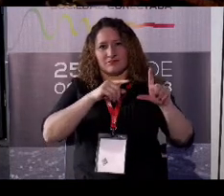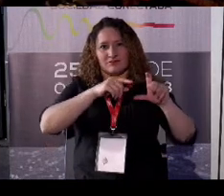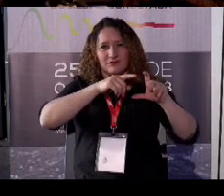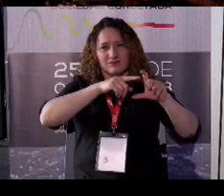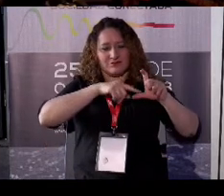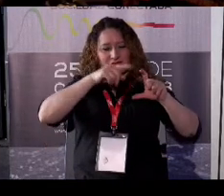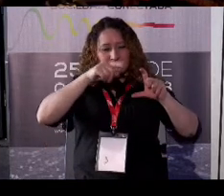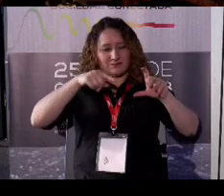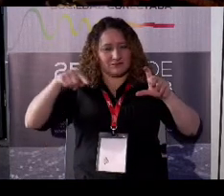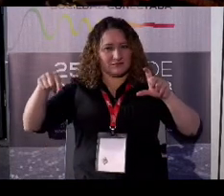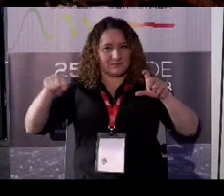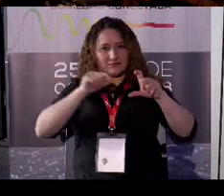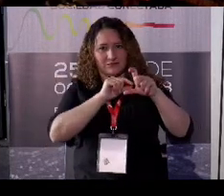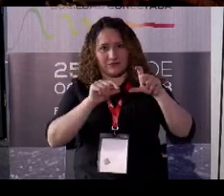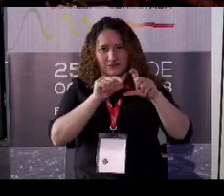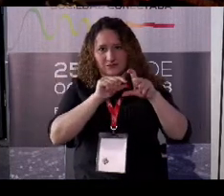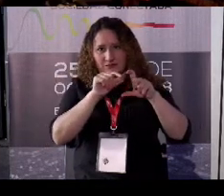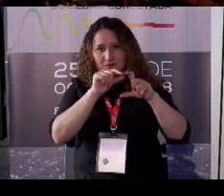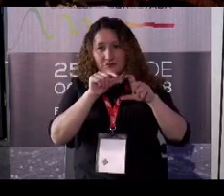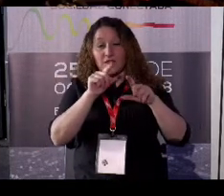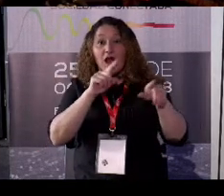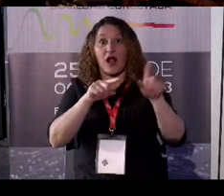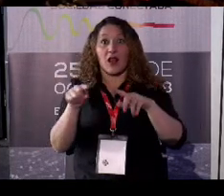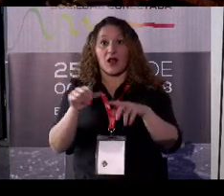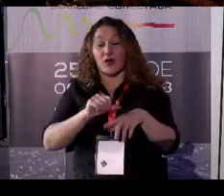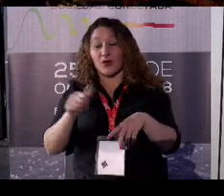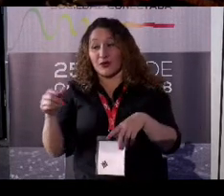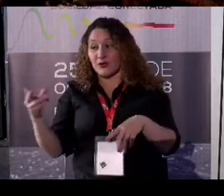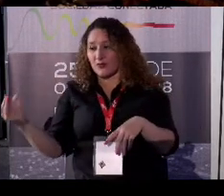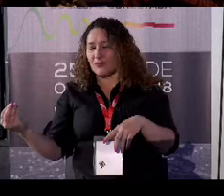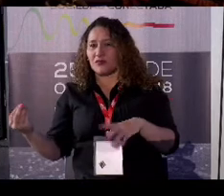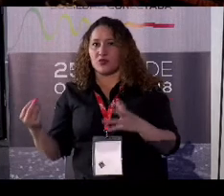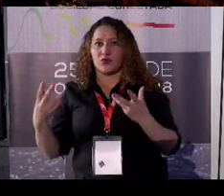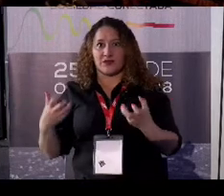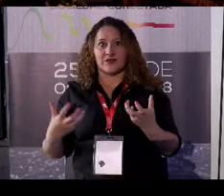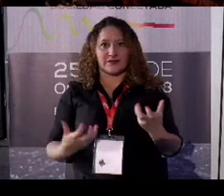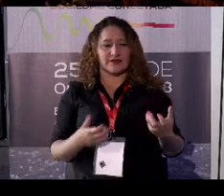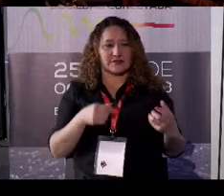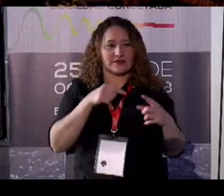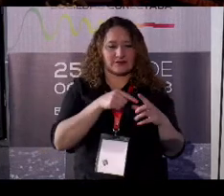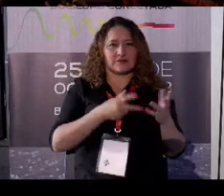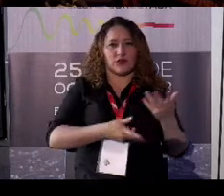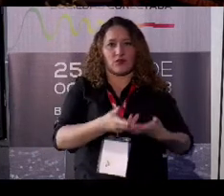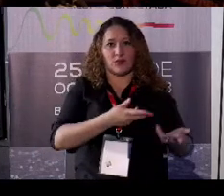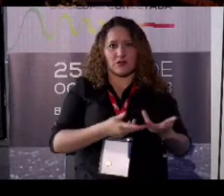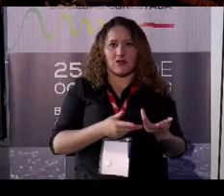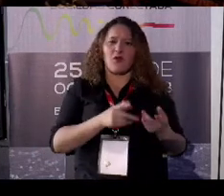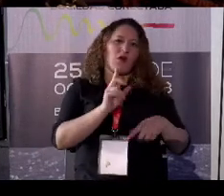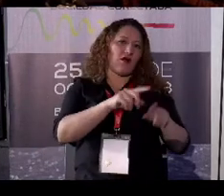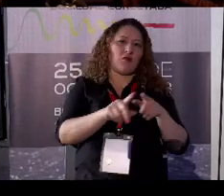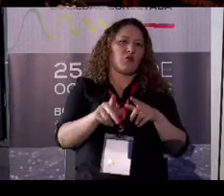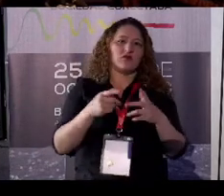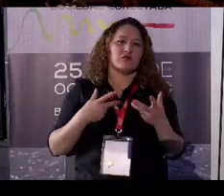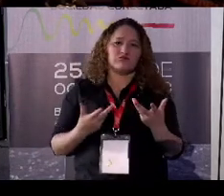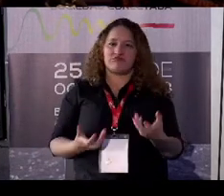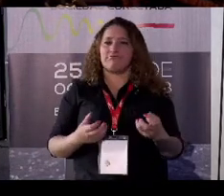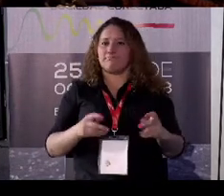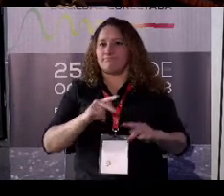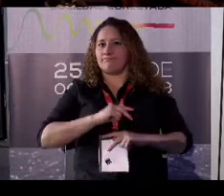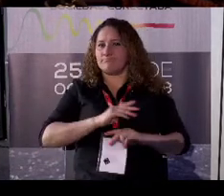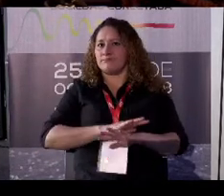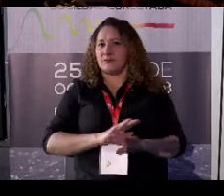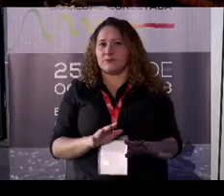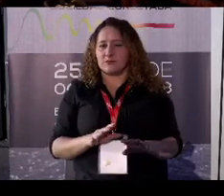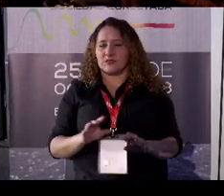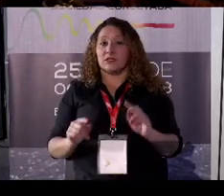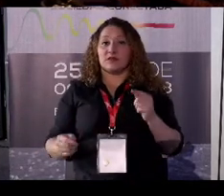otro grupo de potenciales participantes interesados que quieren el espectro de una manera exclusiva. Y entonces compiten en